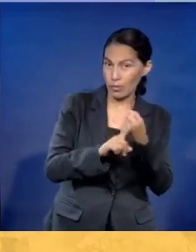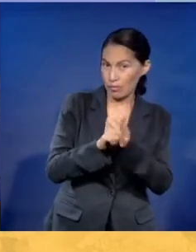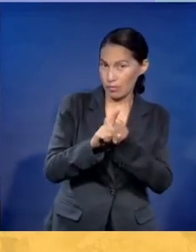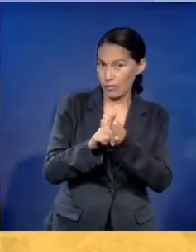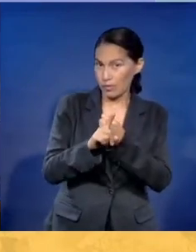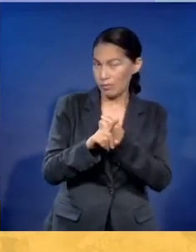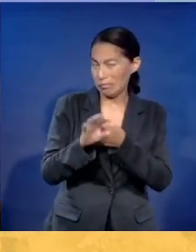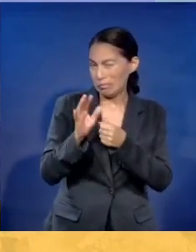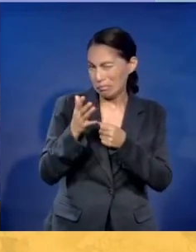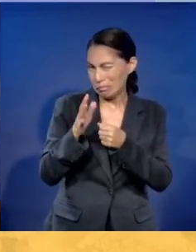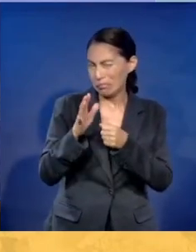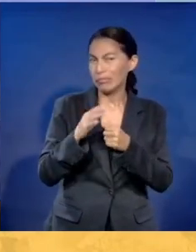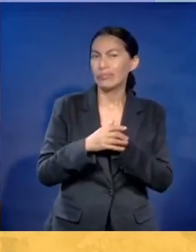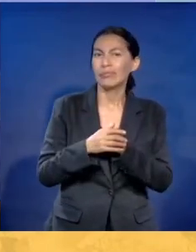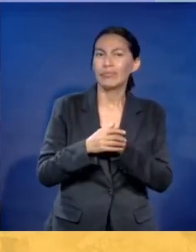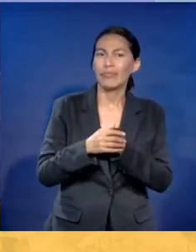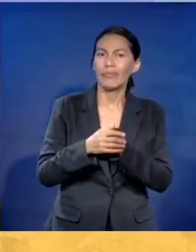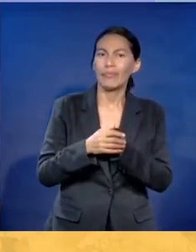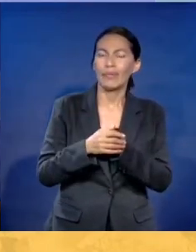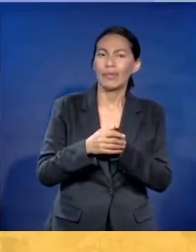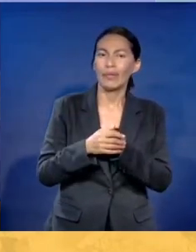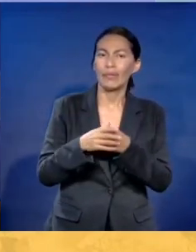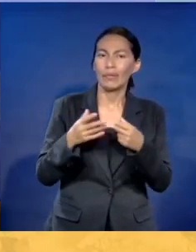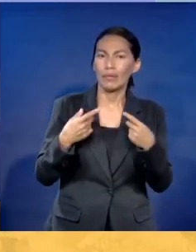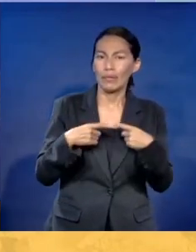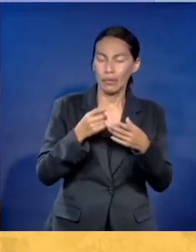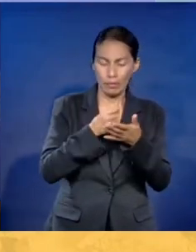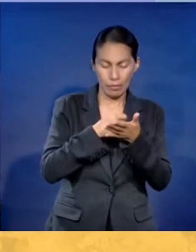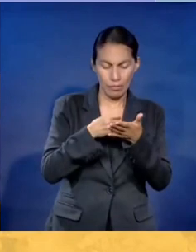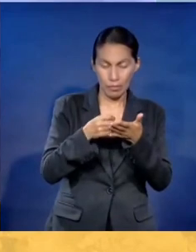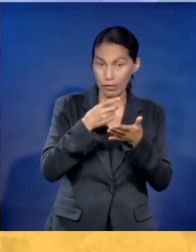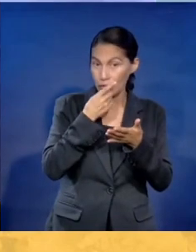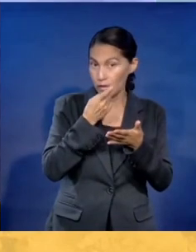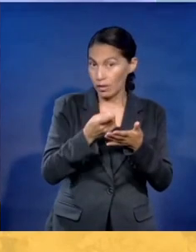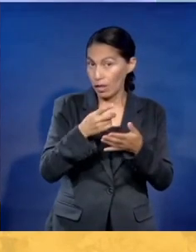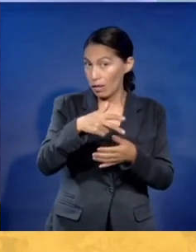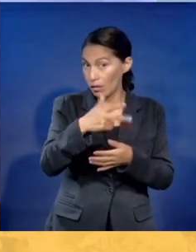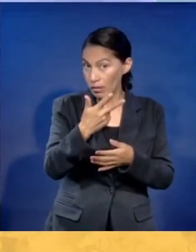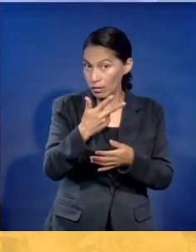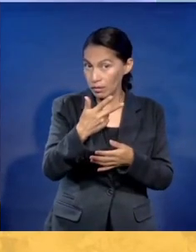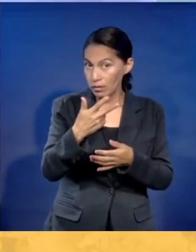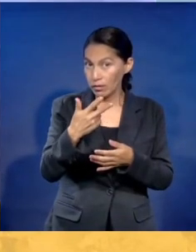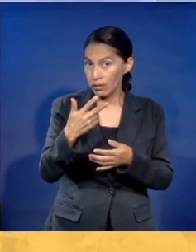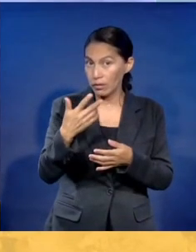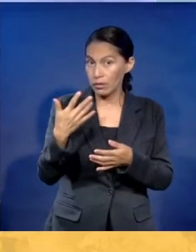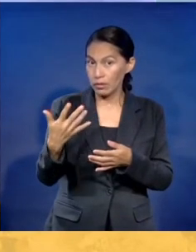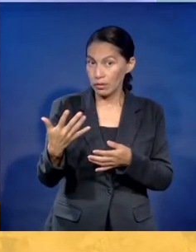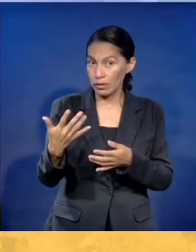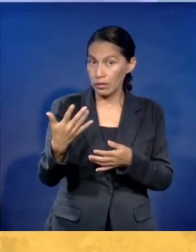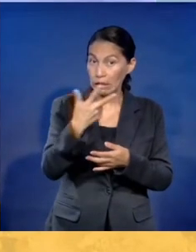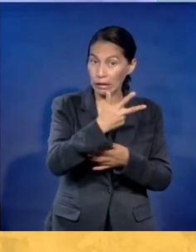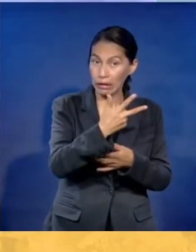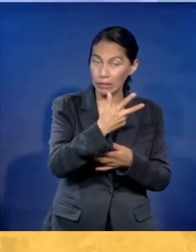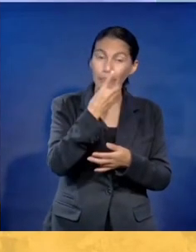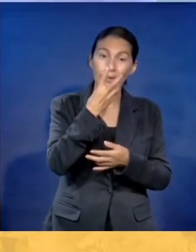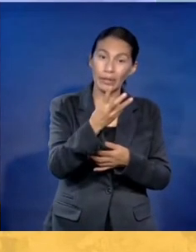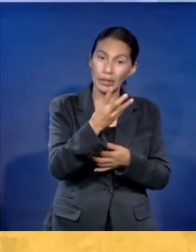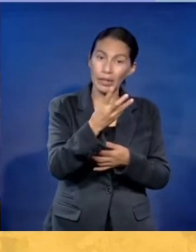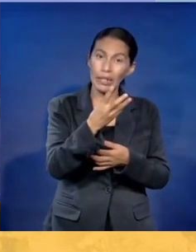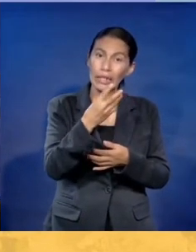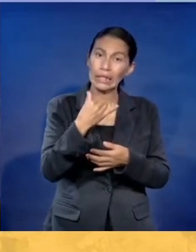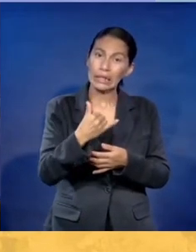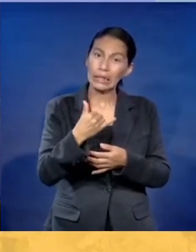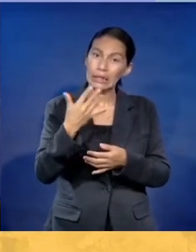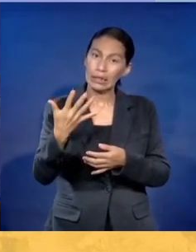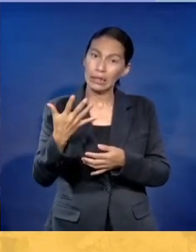No no es Exacto pero más o menos me acuerdo que el autor decía entre los tres en los cinco años vendrán los primeros conflictos fuertes es